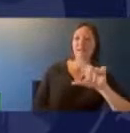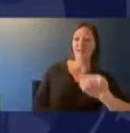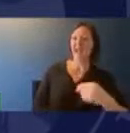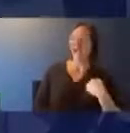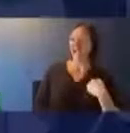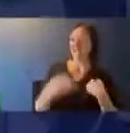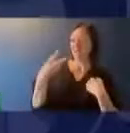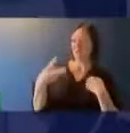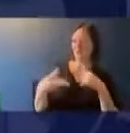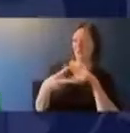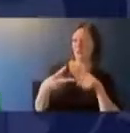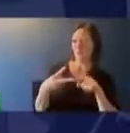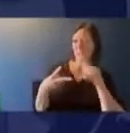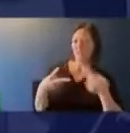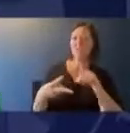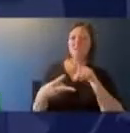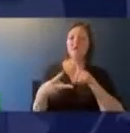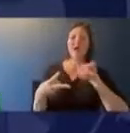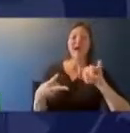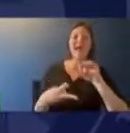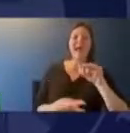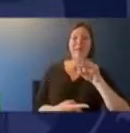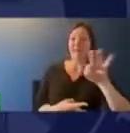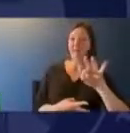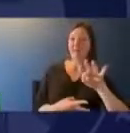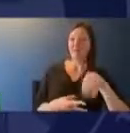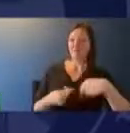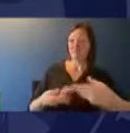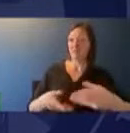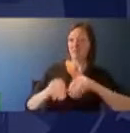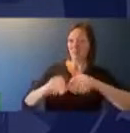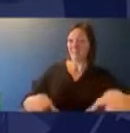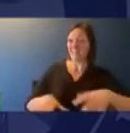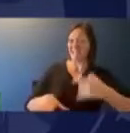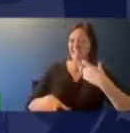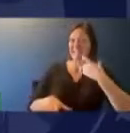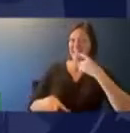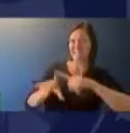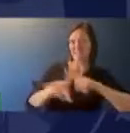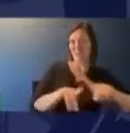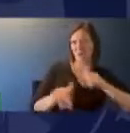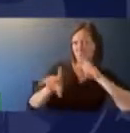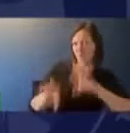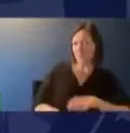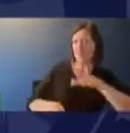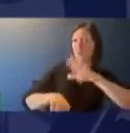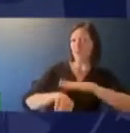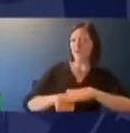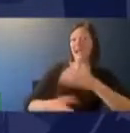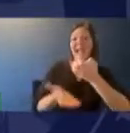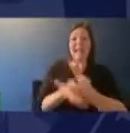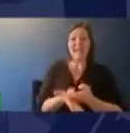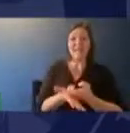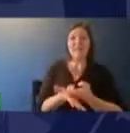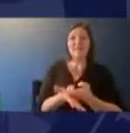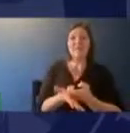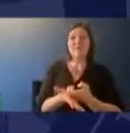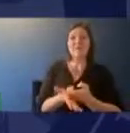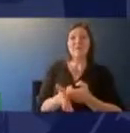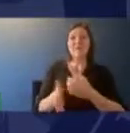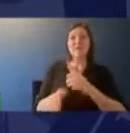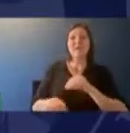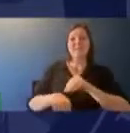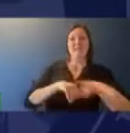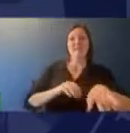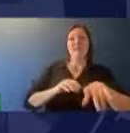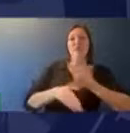todo está súper bien, todo va genial. Dice, no hay evidencia de que el crédito se esté contrayendo. Le han preguntado sobre, claro, si las tensiones en los bancos se están incrementando, si esas